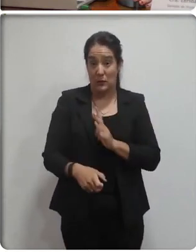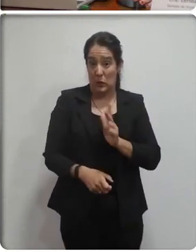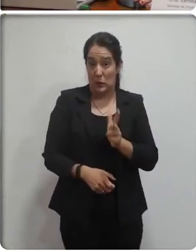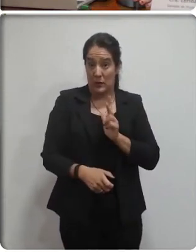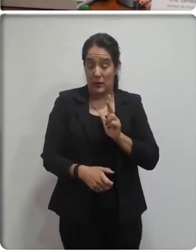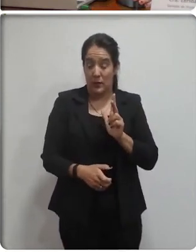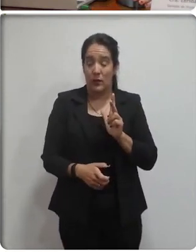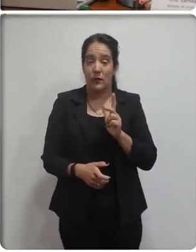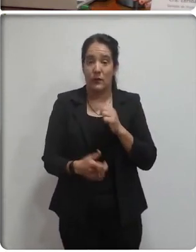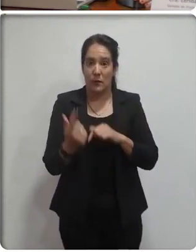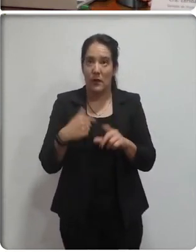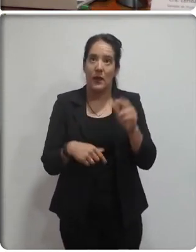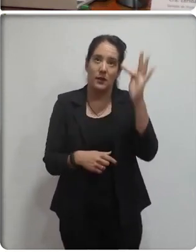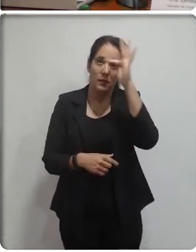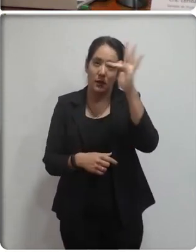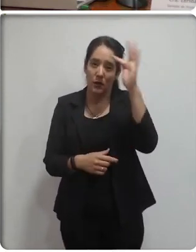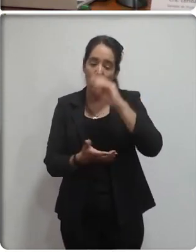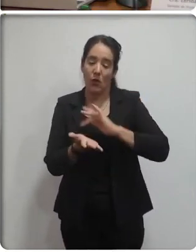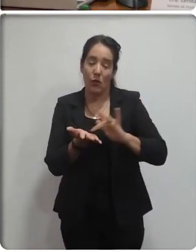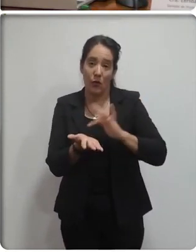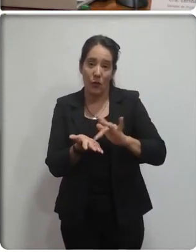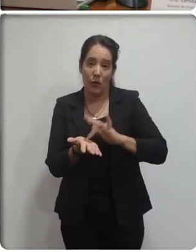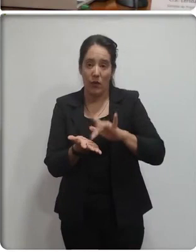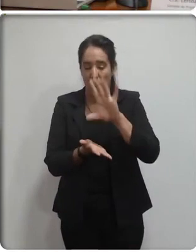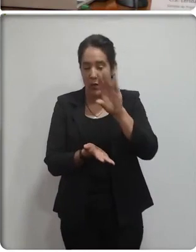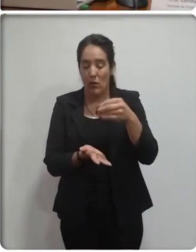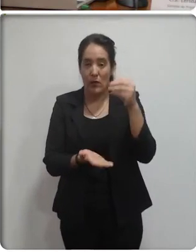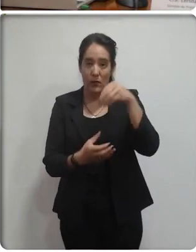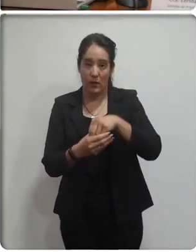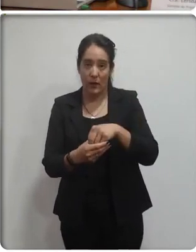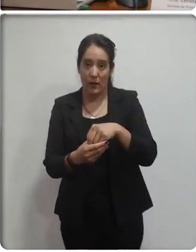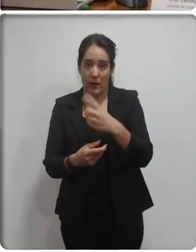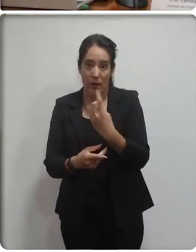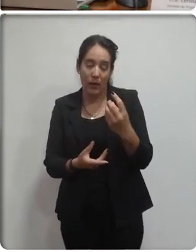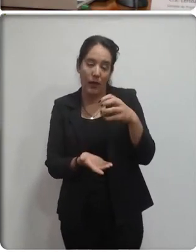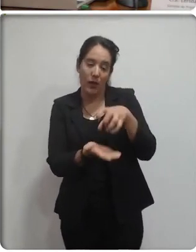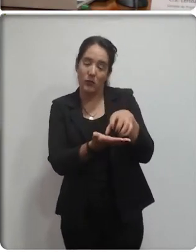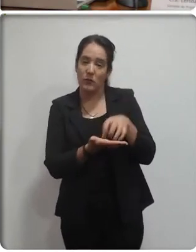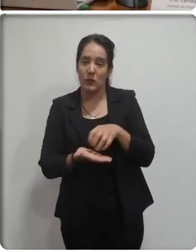recursos tecnológicos instalados en las distintas unidades.